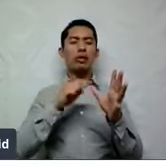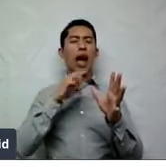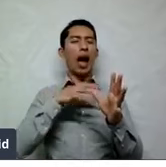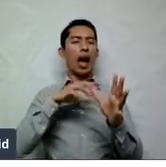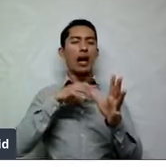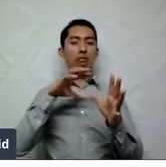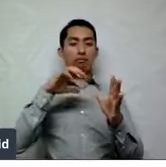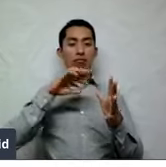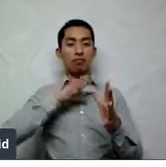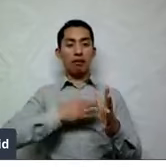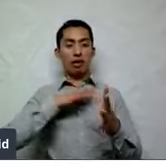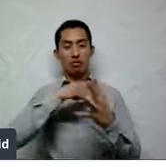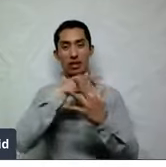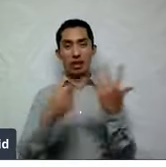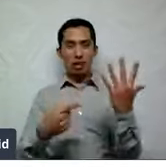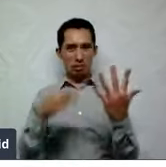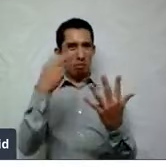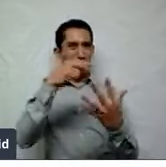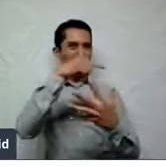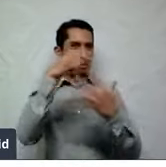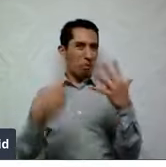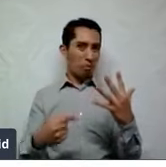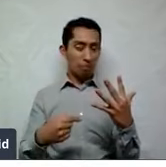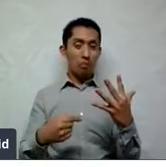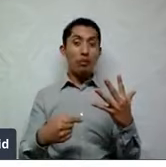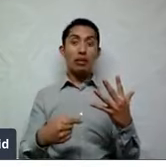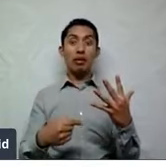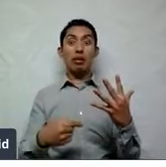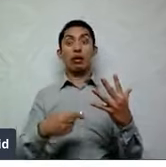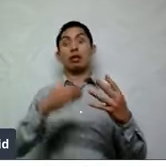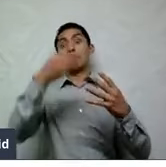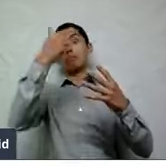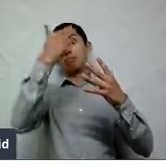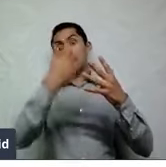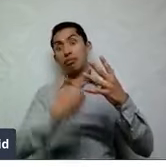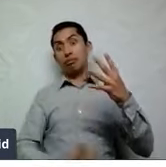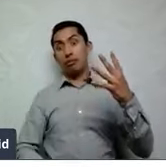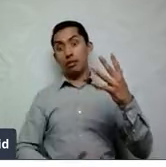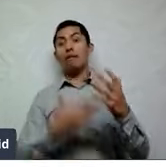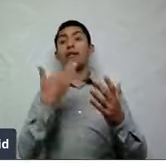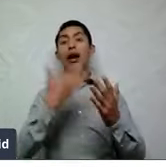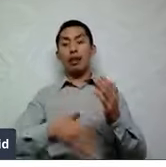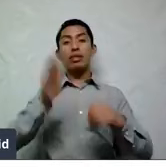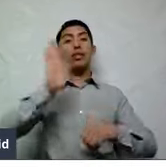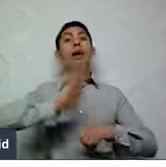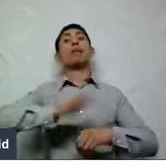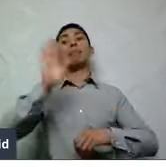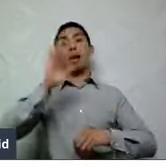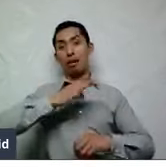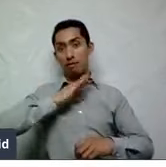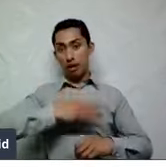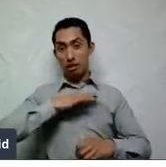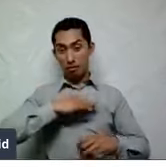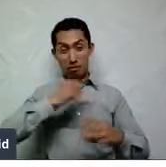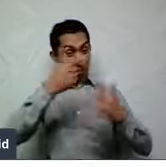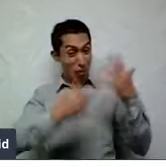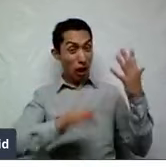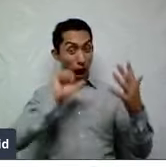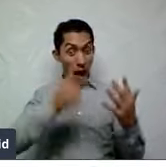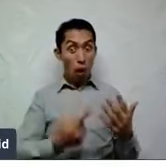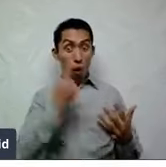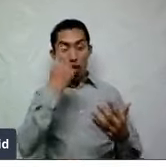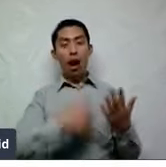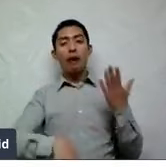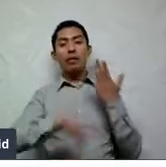ahorita. Ahora faltan otro tanto, una listota grandota. Cualquiera de esos nos puede estar afectando. Es